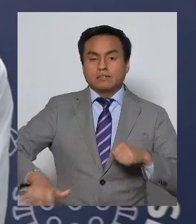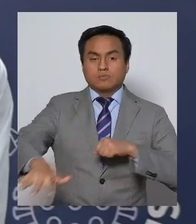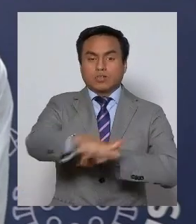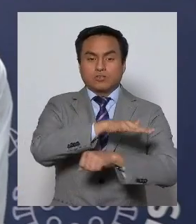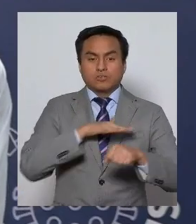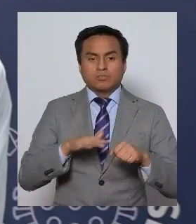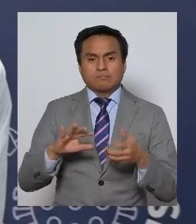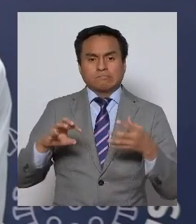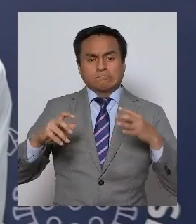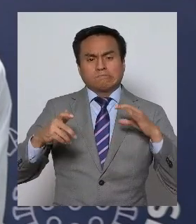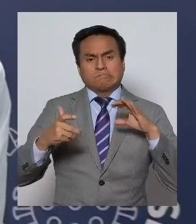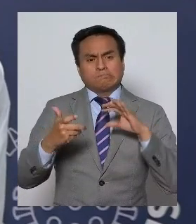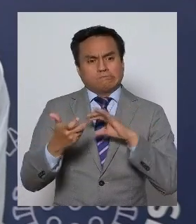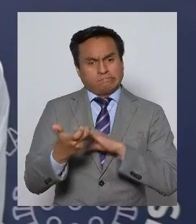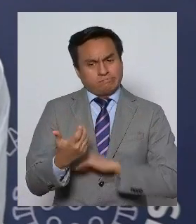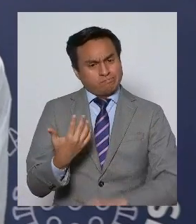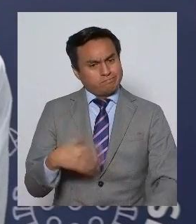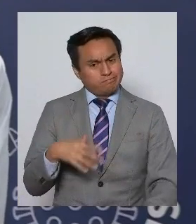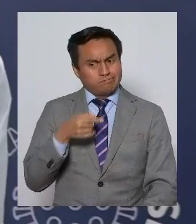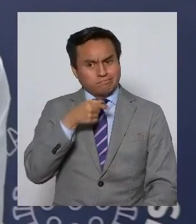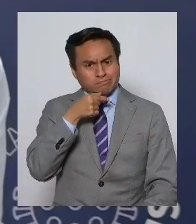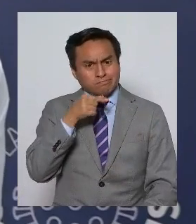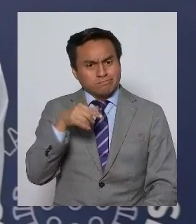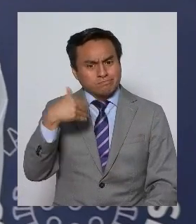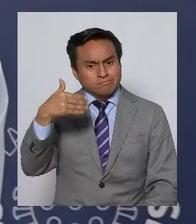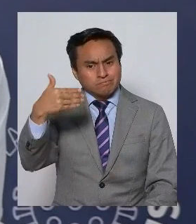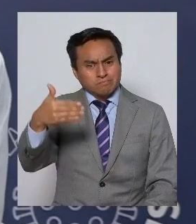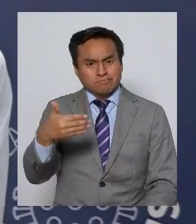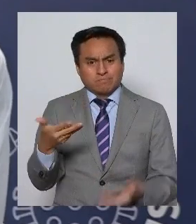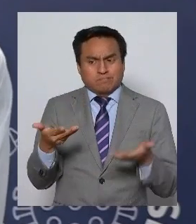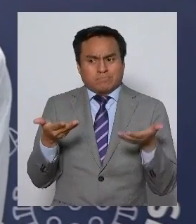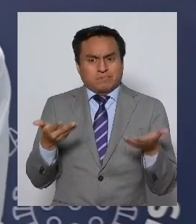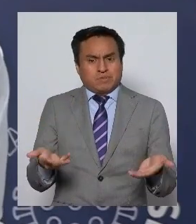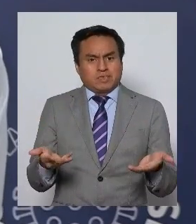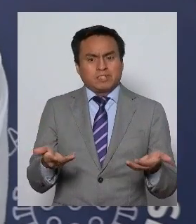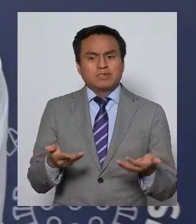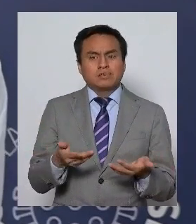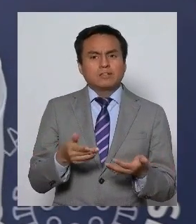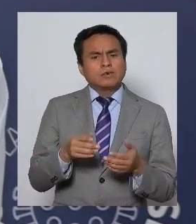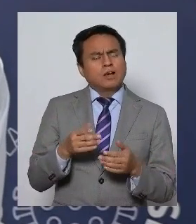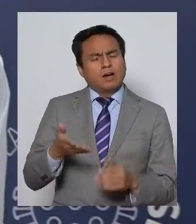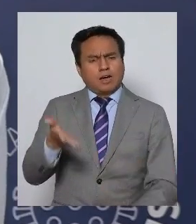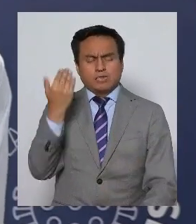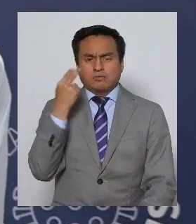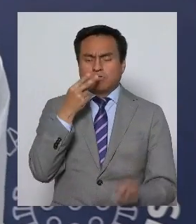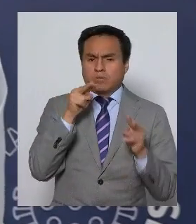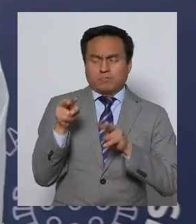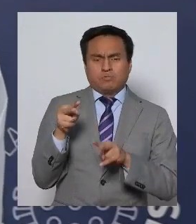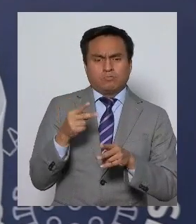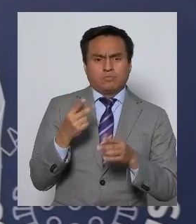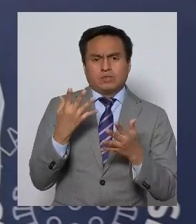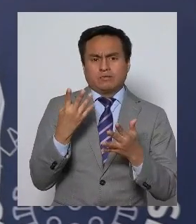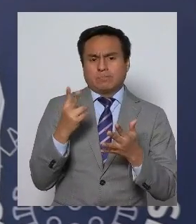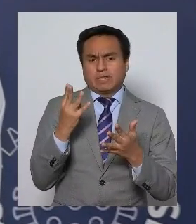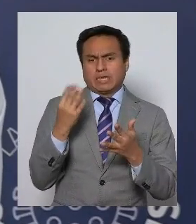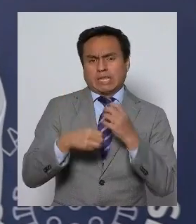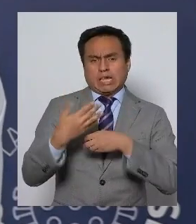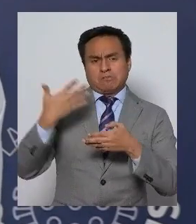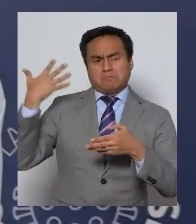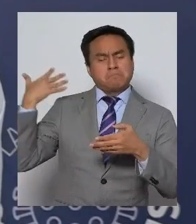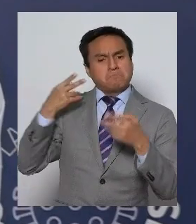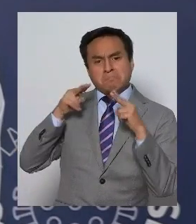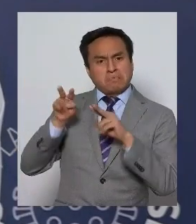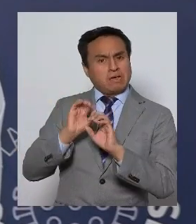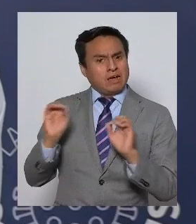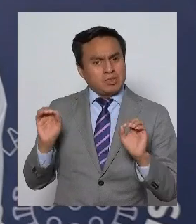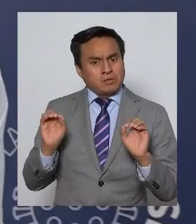de precariedad que se avecina, que ya está presente, como no habíamos visto en muchas décadas en nuestro